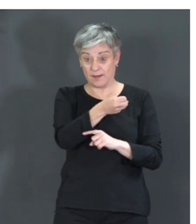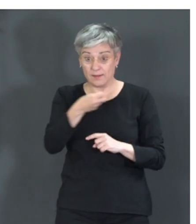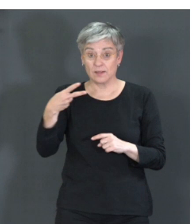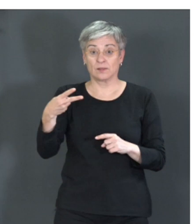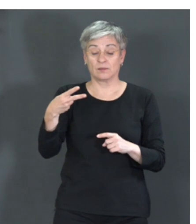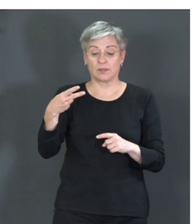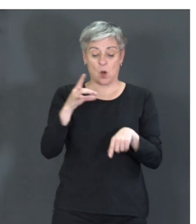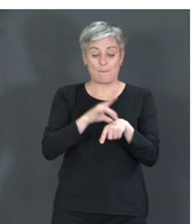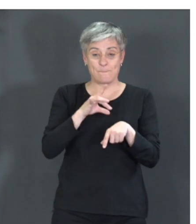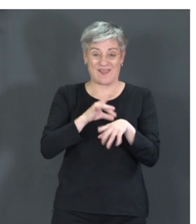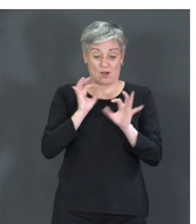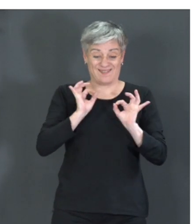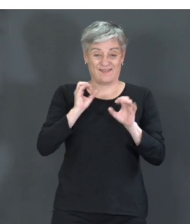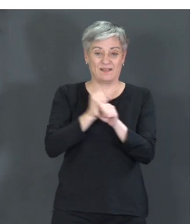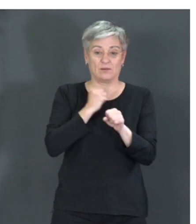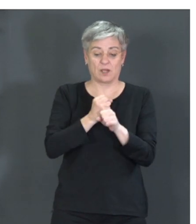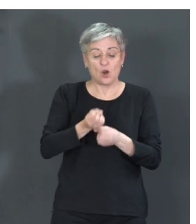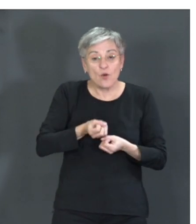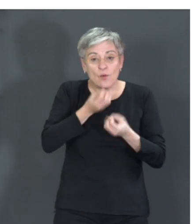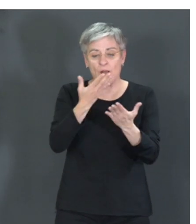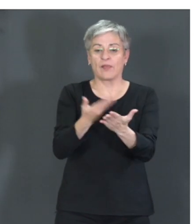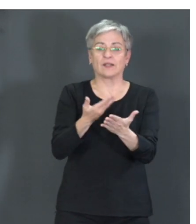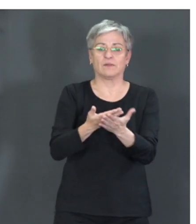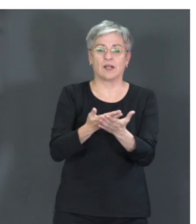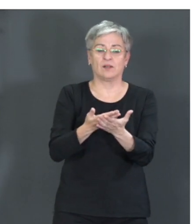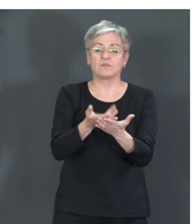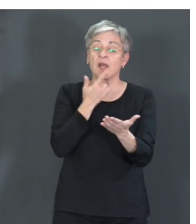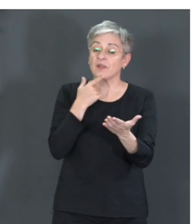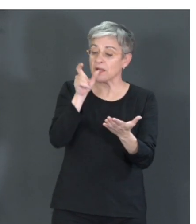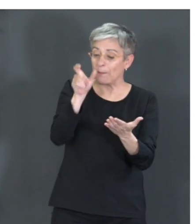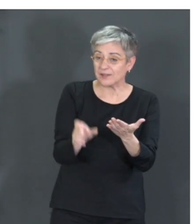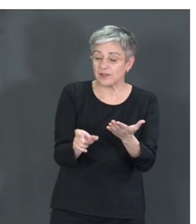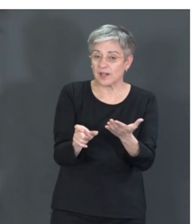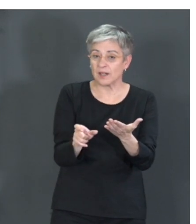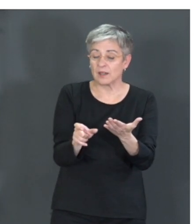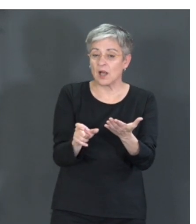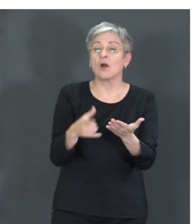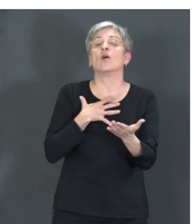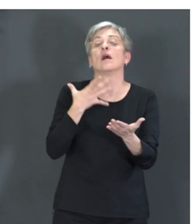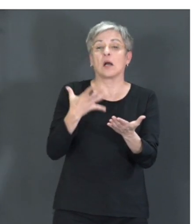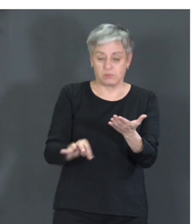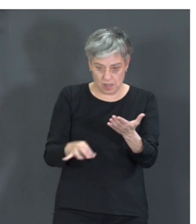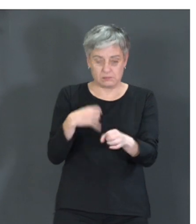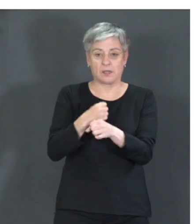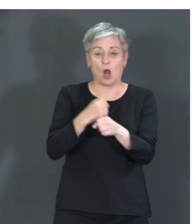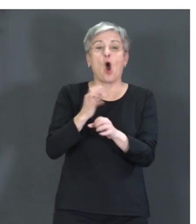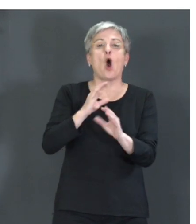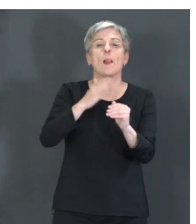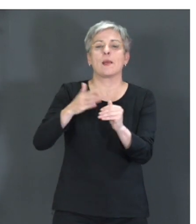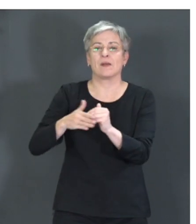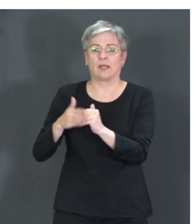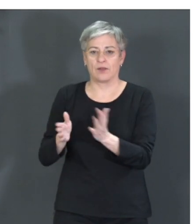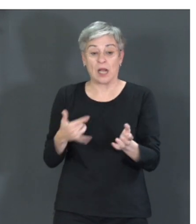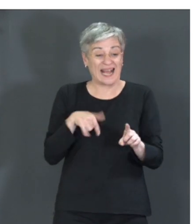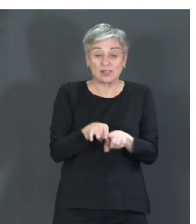el médico del trabajo emitirá un certificado en el que diga si esa persona es apta o tiene alguna limitación. Esto es igual para todos